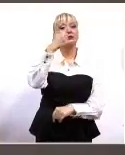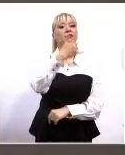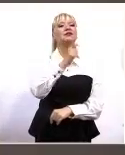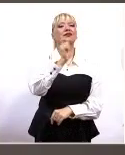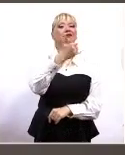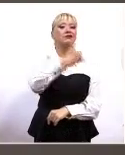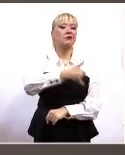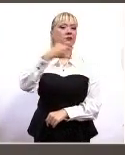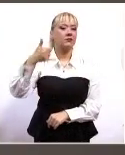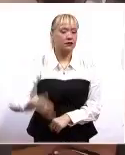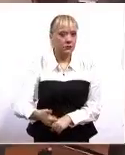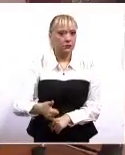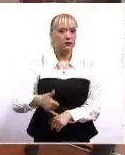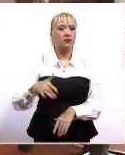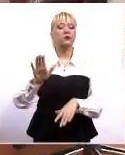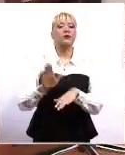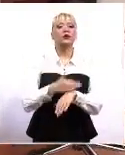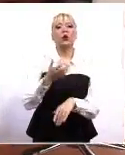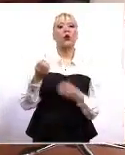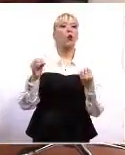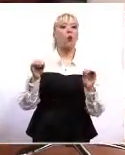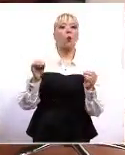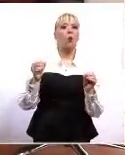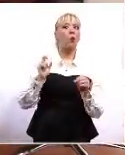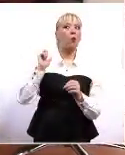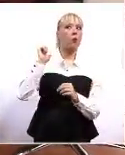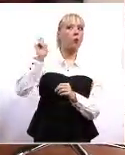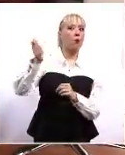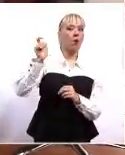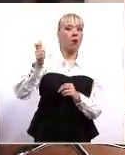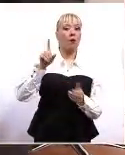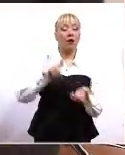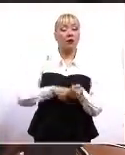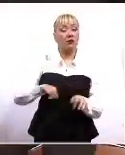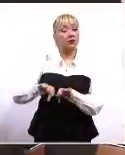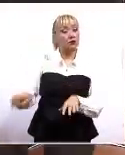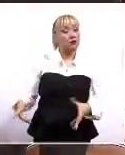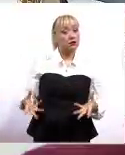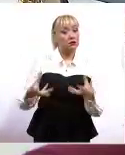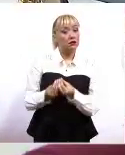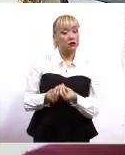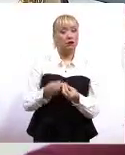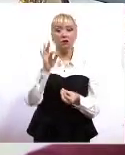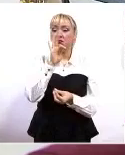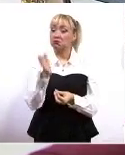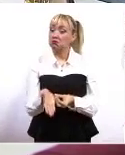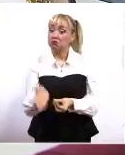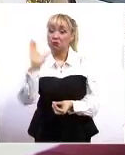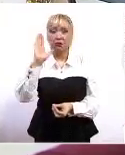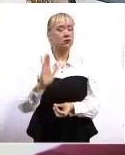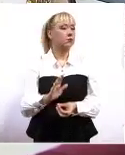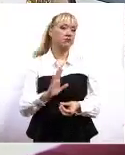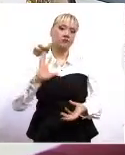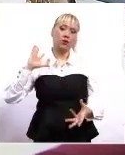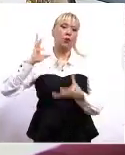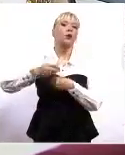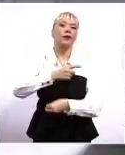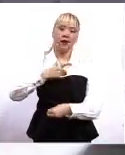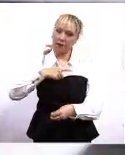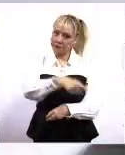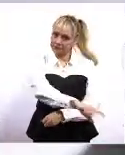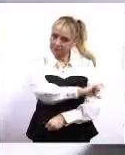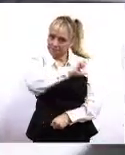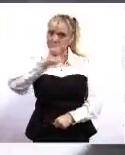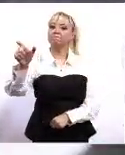la Vivienda, que omitió cubrir durante todo el tiempo que duró la relación laboral, aunque ya no exista dicho nexo. Al resolver una contradicción